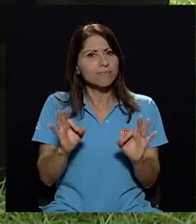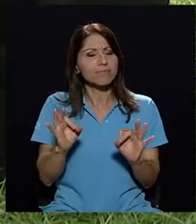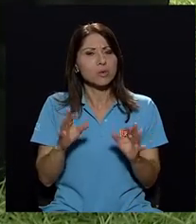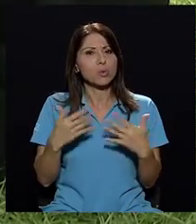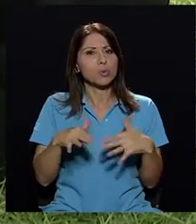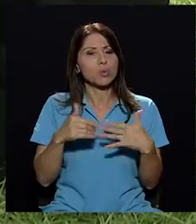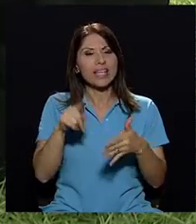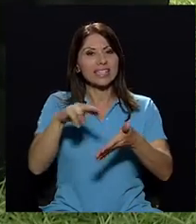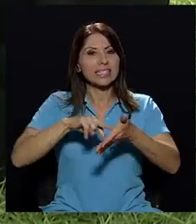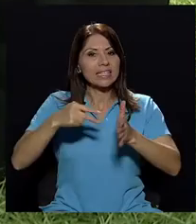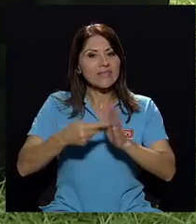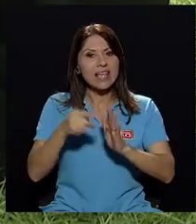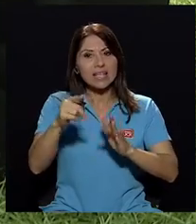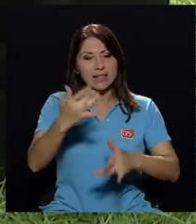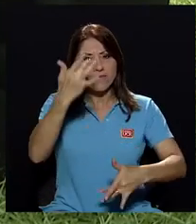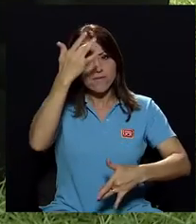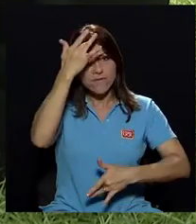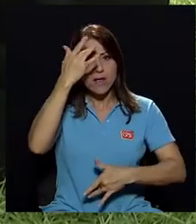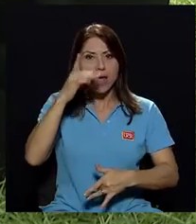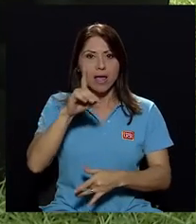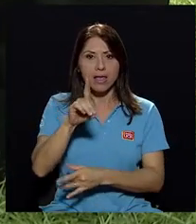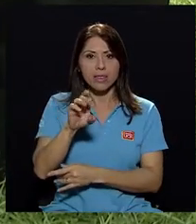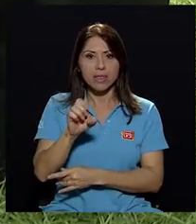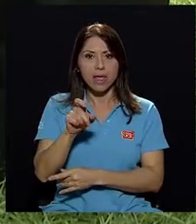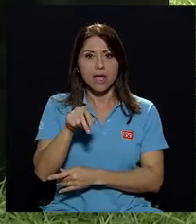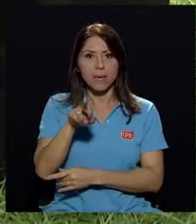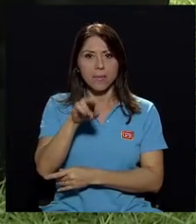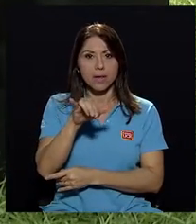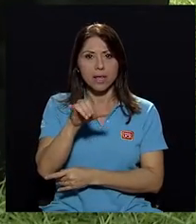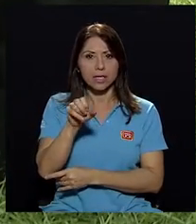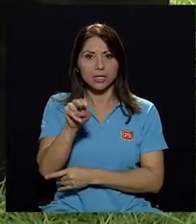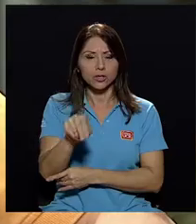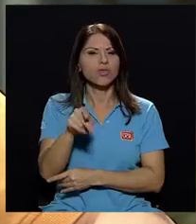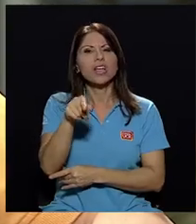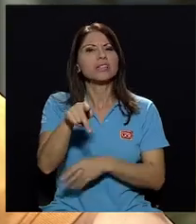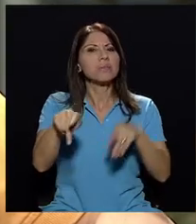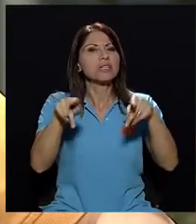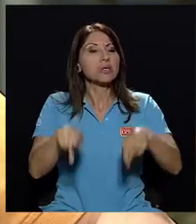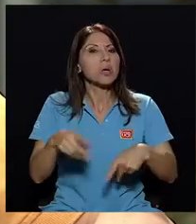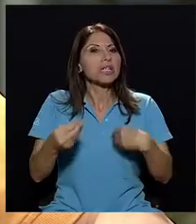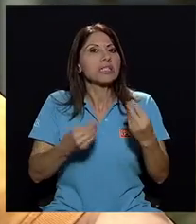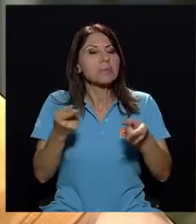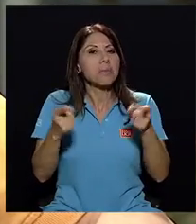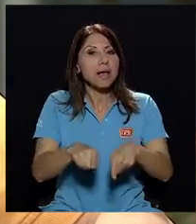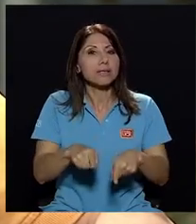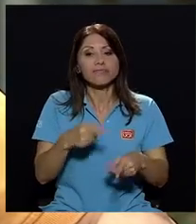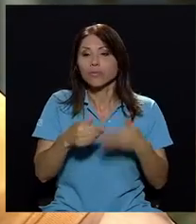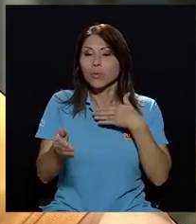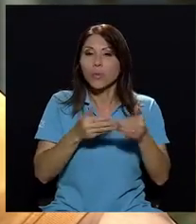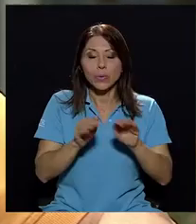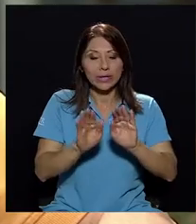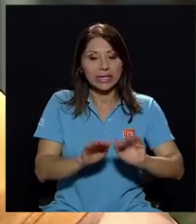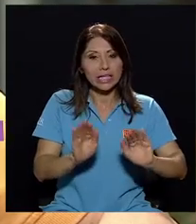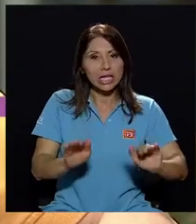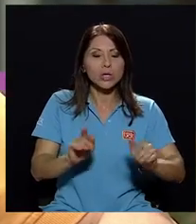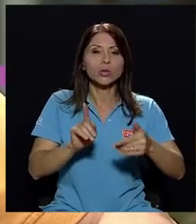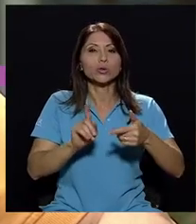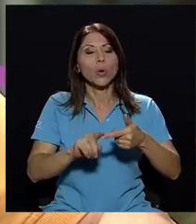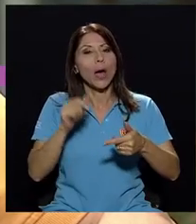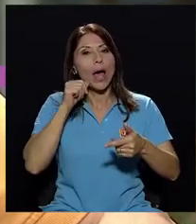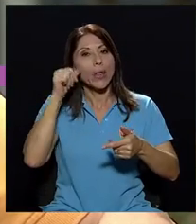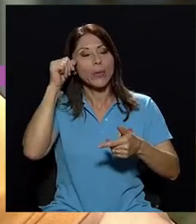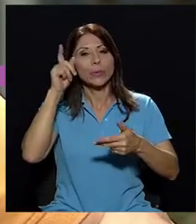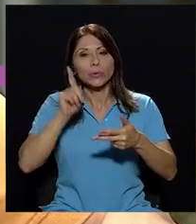esta enfermedad y las personas que lo suelen padecer, ¿verdad? Sin importar si son niños, personas adultas o